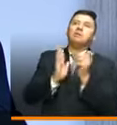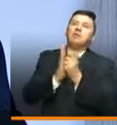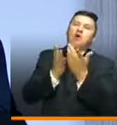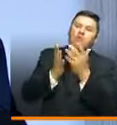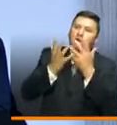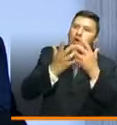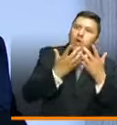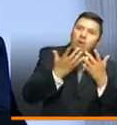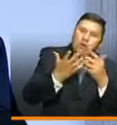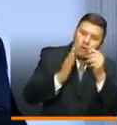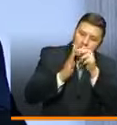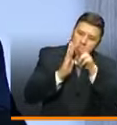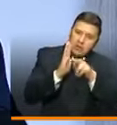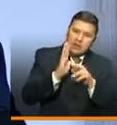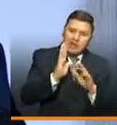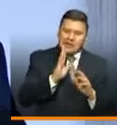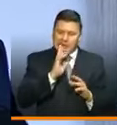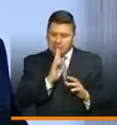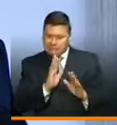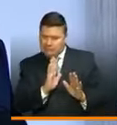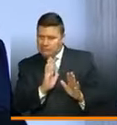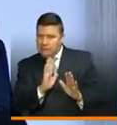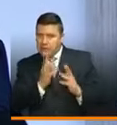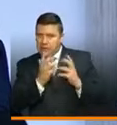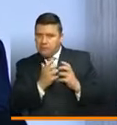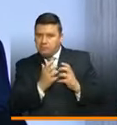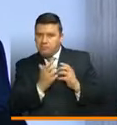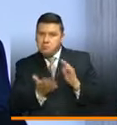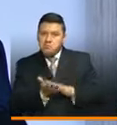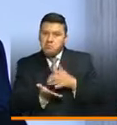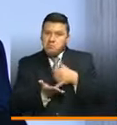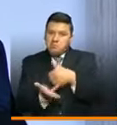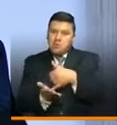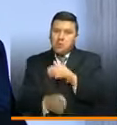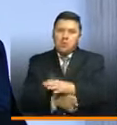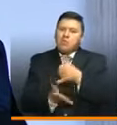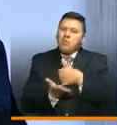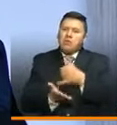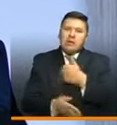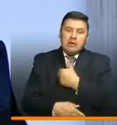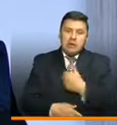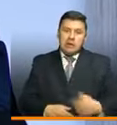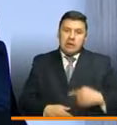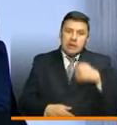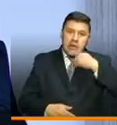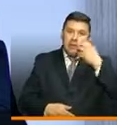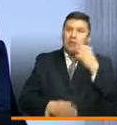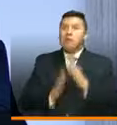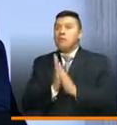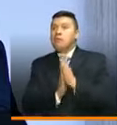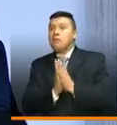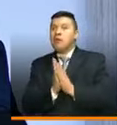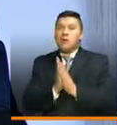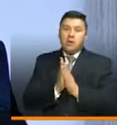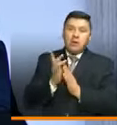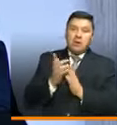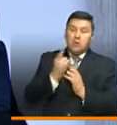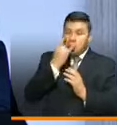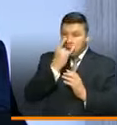De hecho, resolvimos hacer esta premiación esta tarde. El presidente Iván Duque ha estado